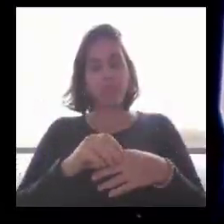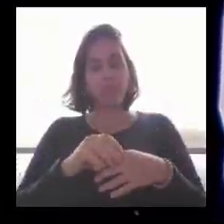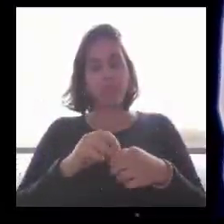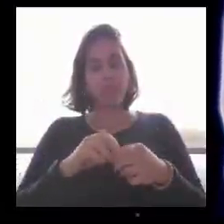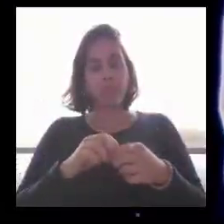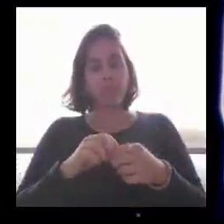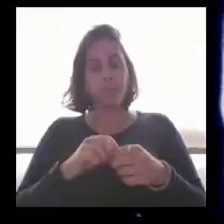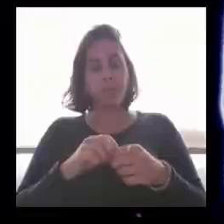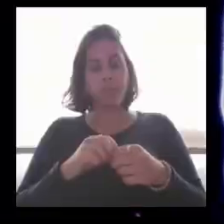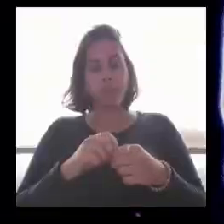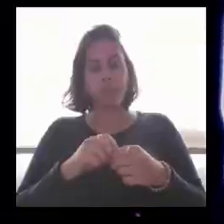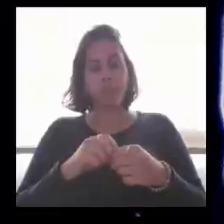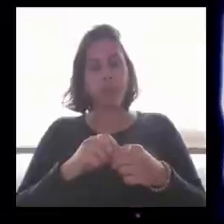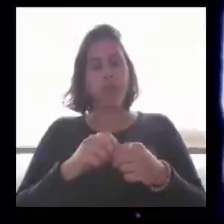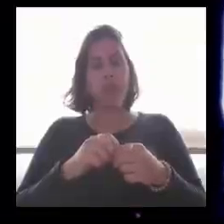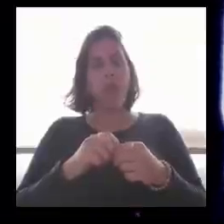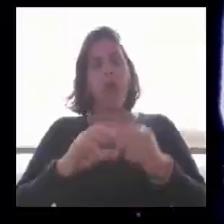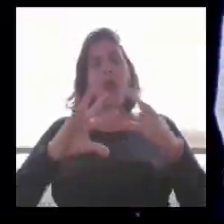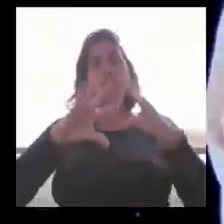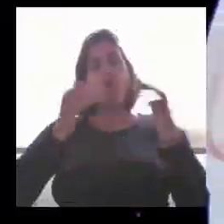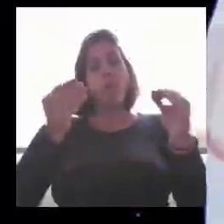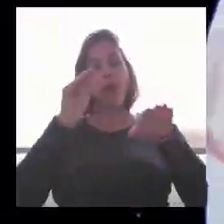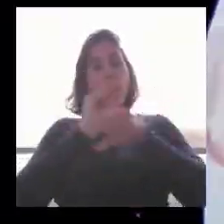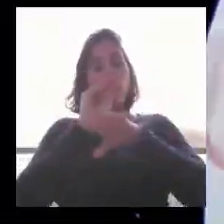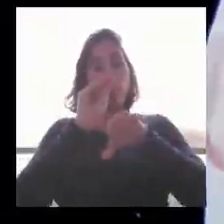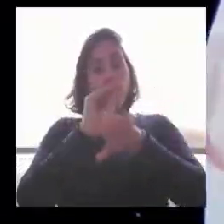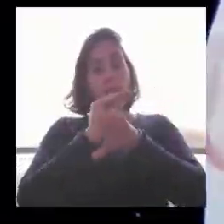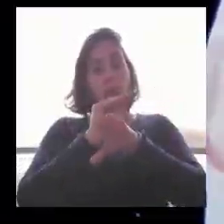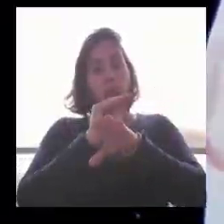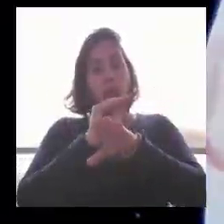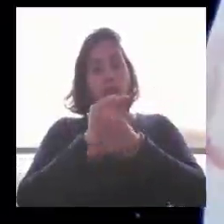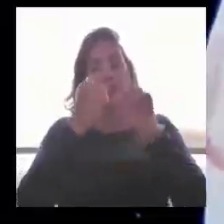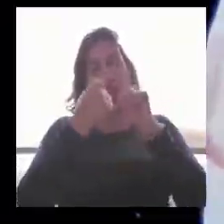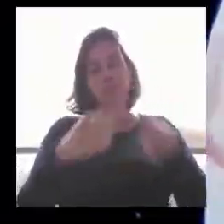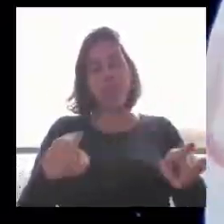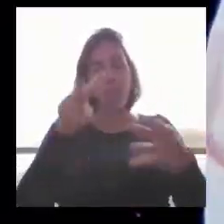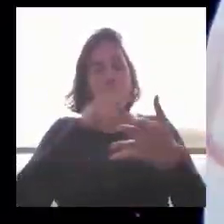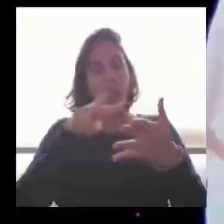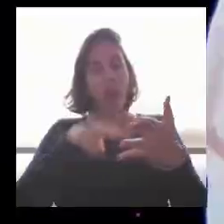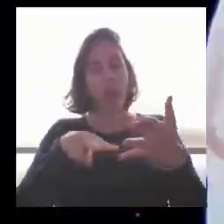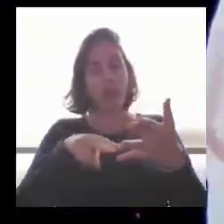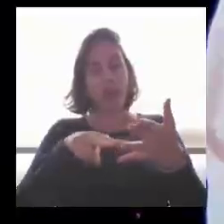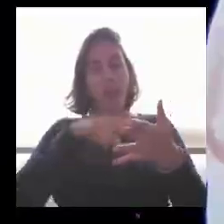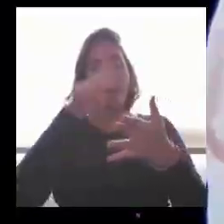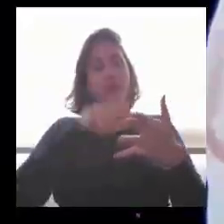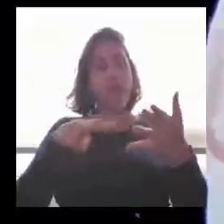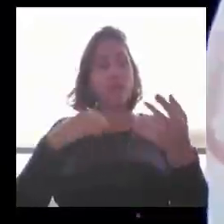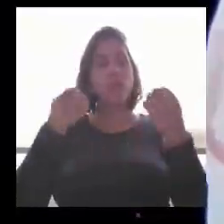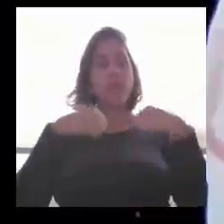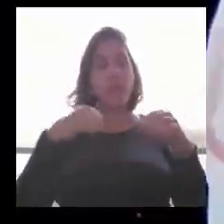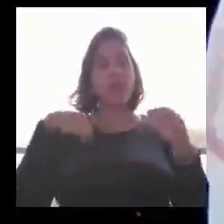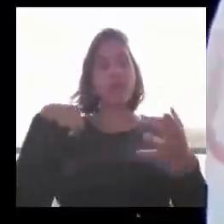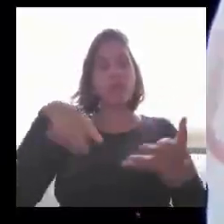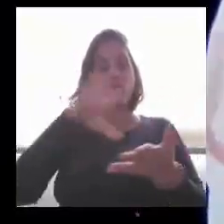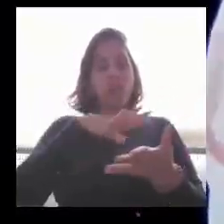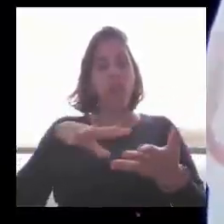un artefacto cultural y es diferente de leer. Leer es una práctica social. La lectura es